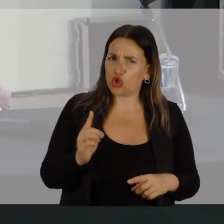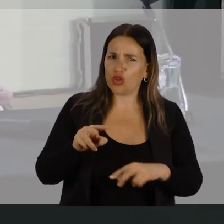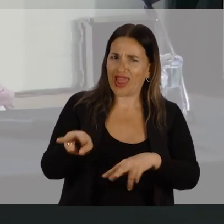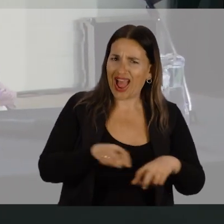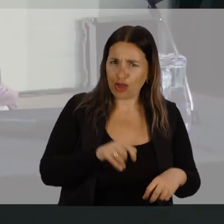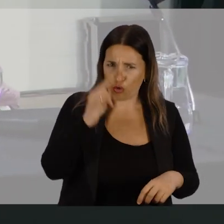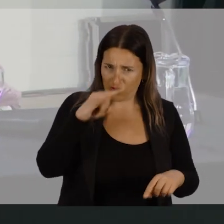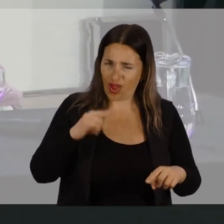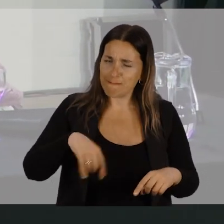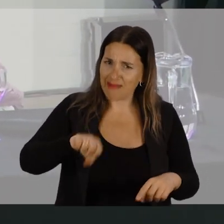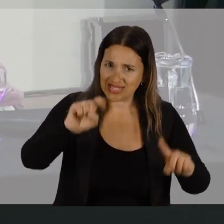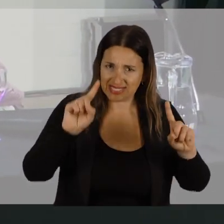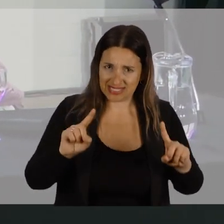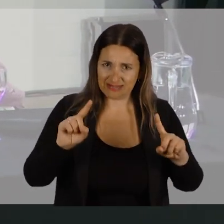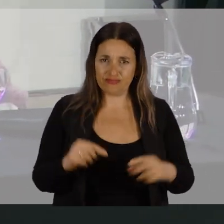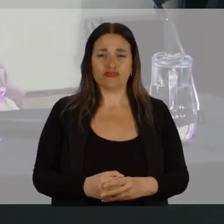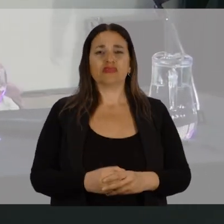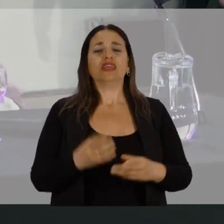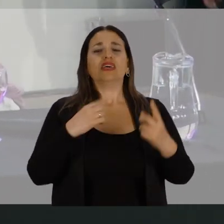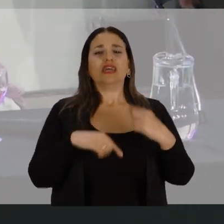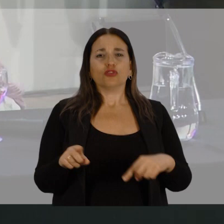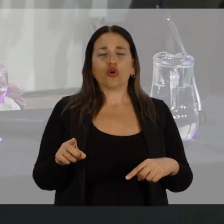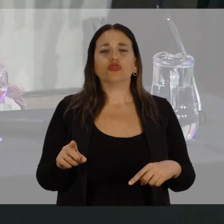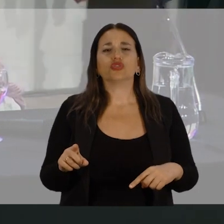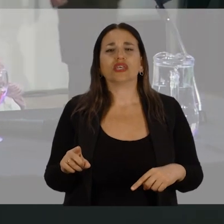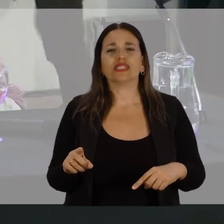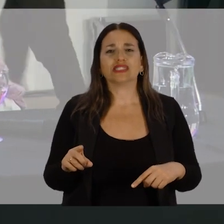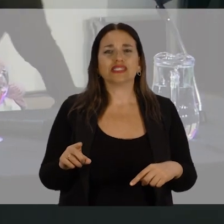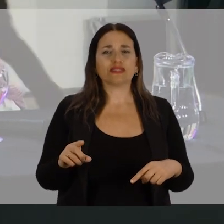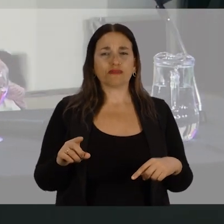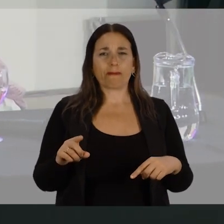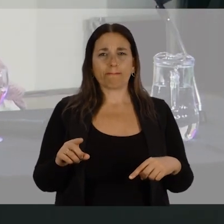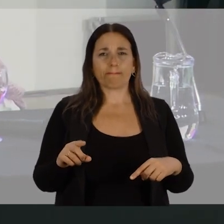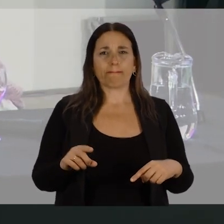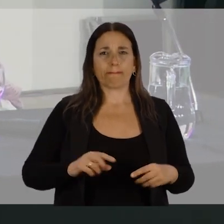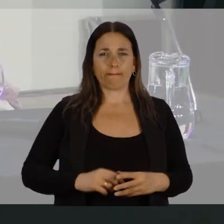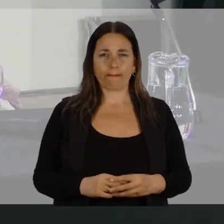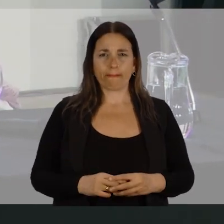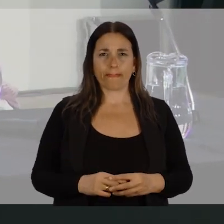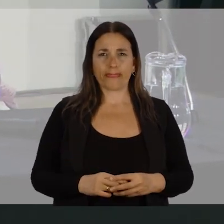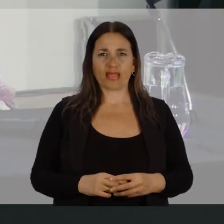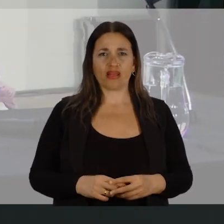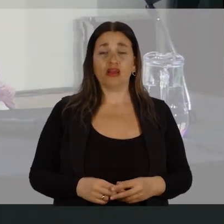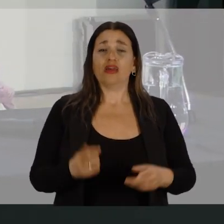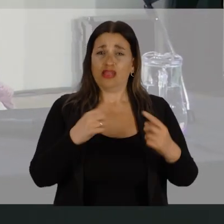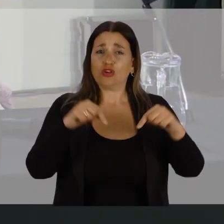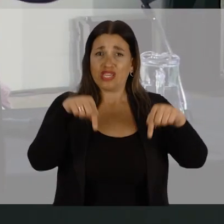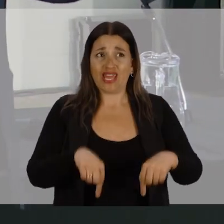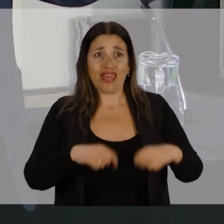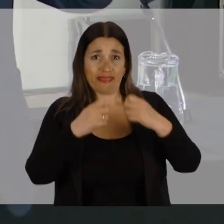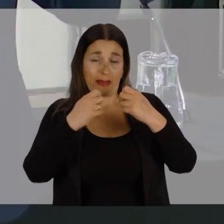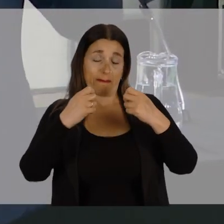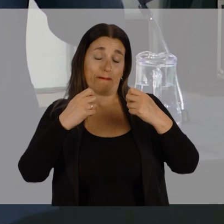la producción agropecuaria. Entonces,